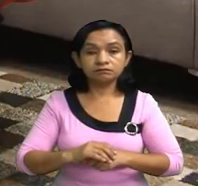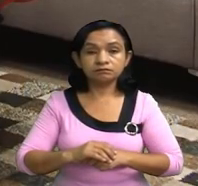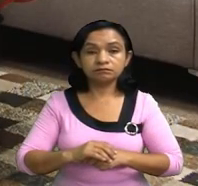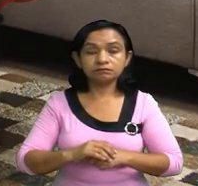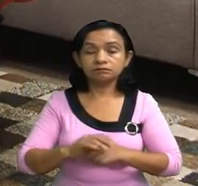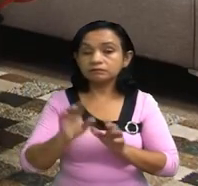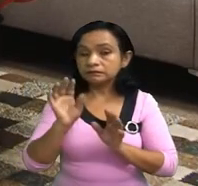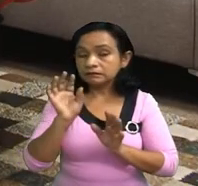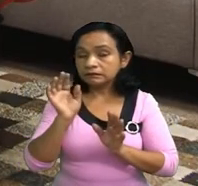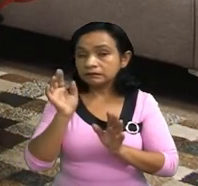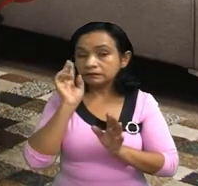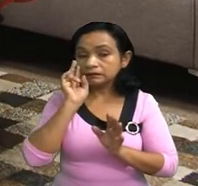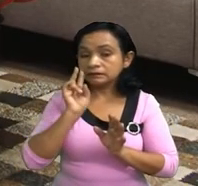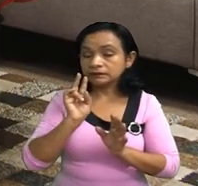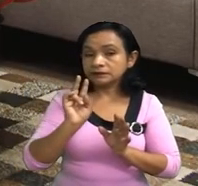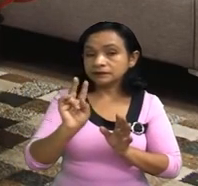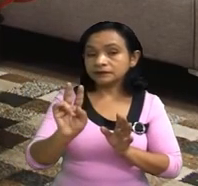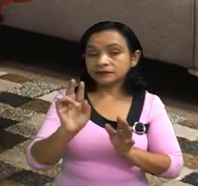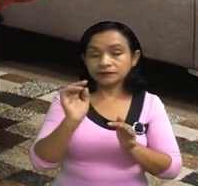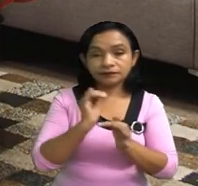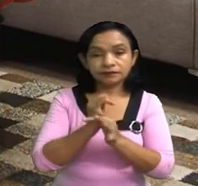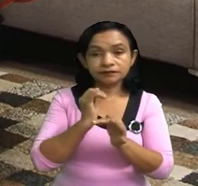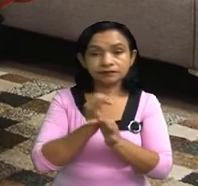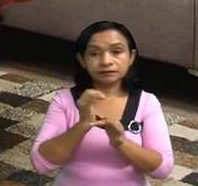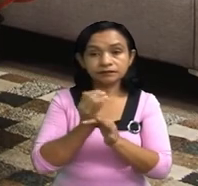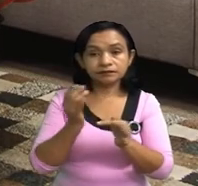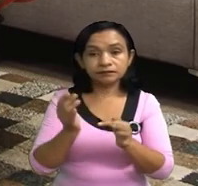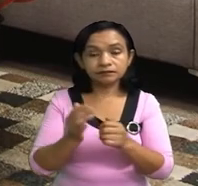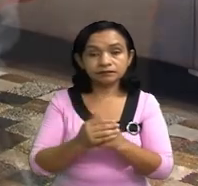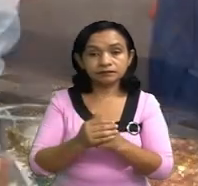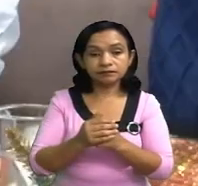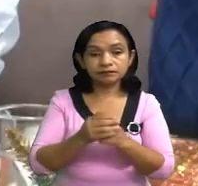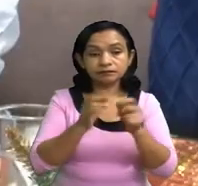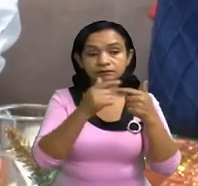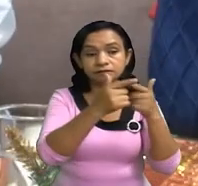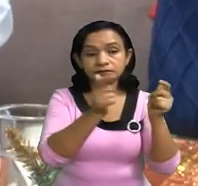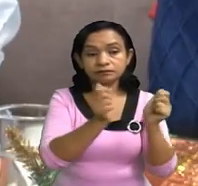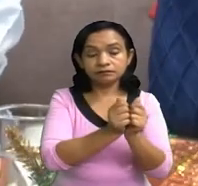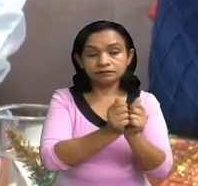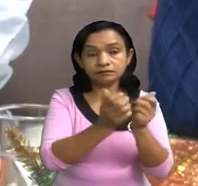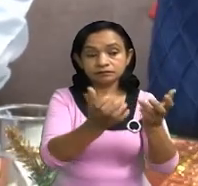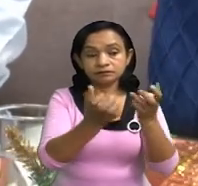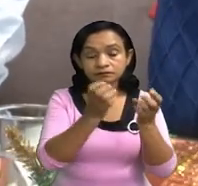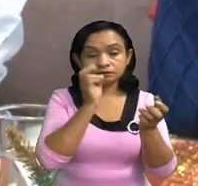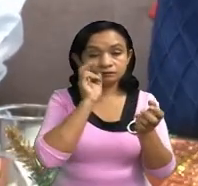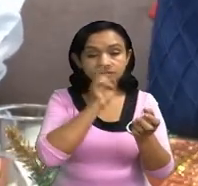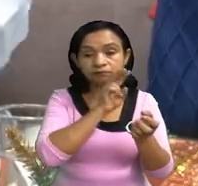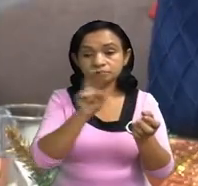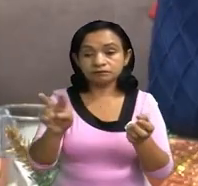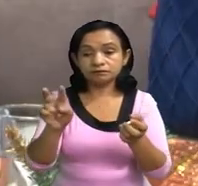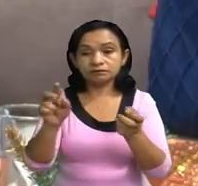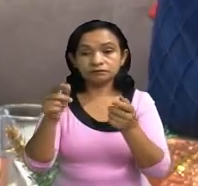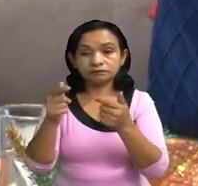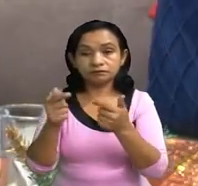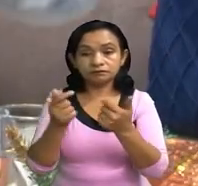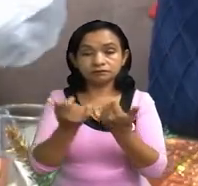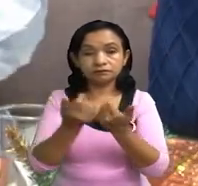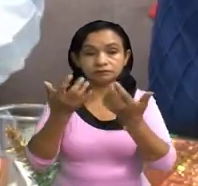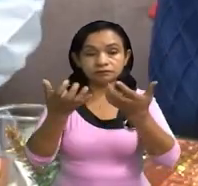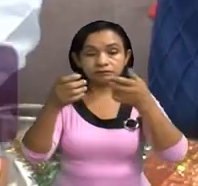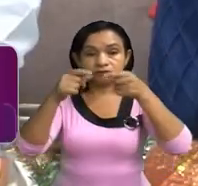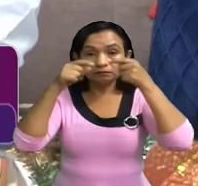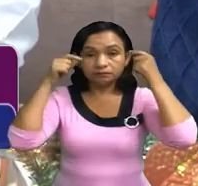poco visibilizado es de ellos, que no quieren vernos. Se quieren poner una